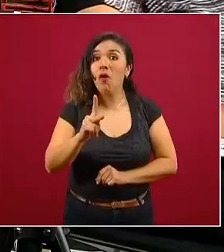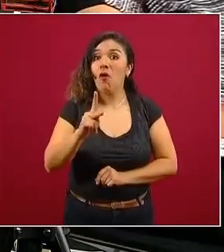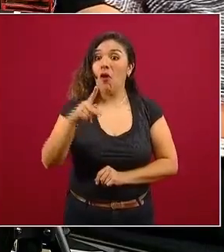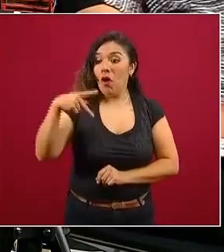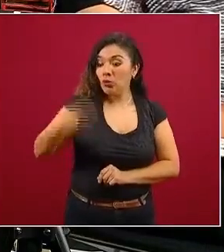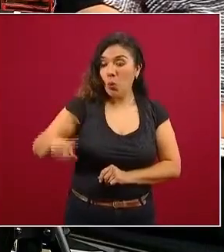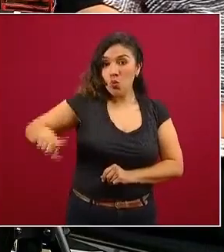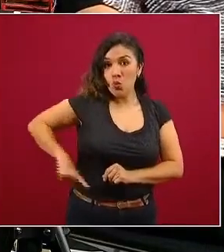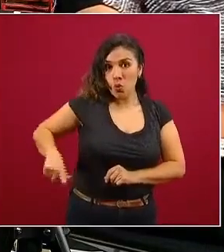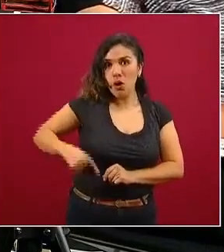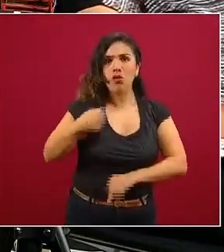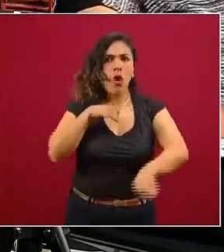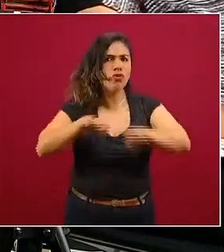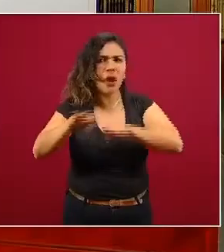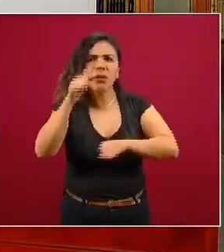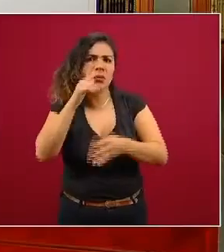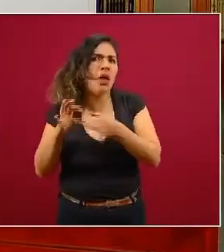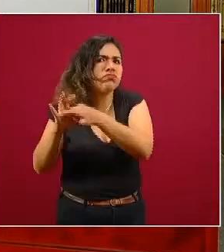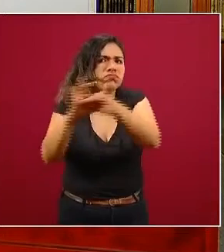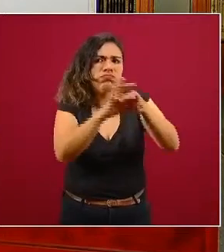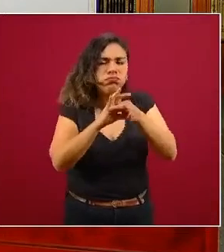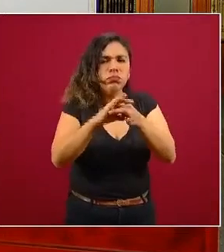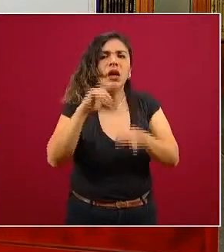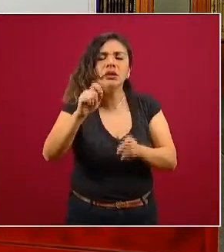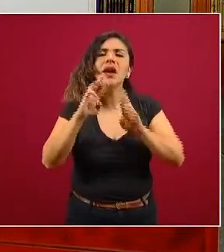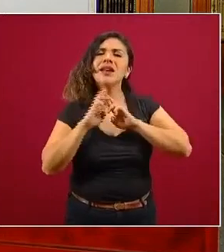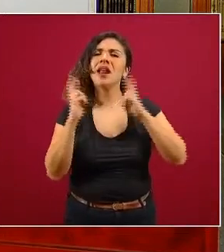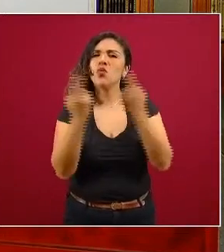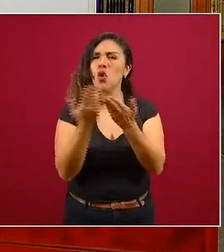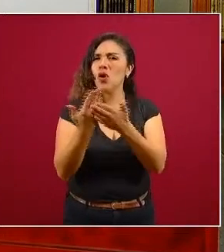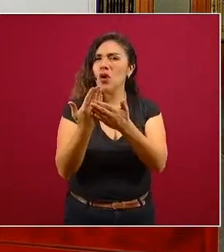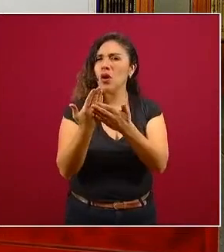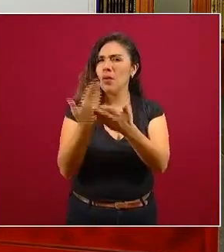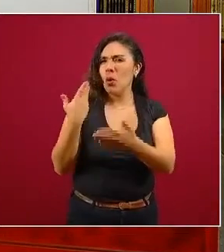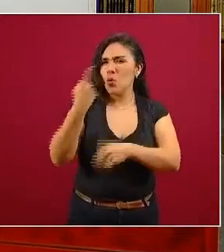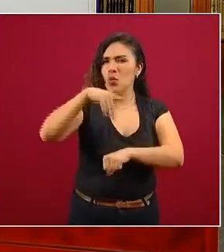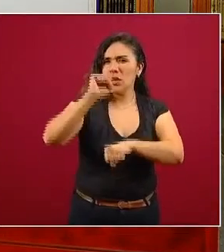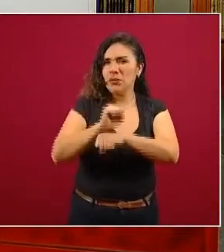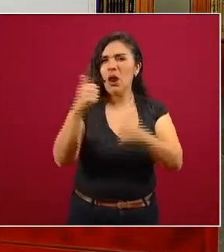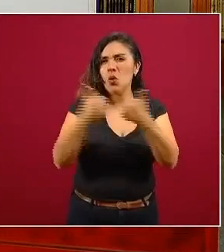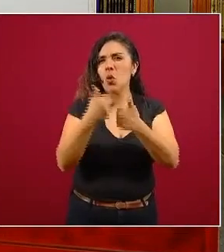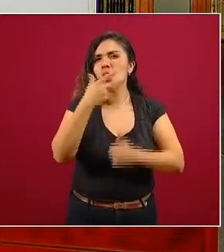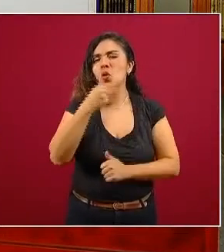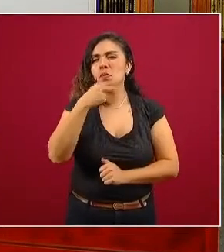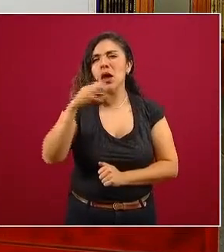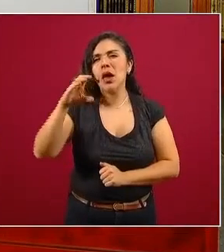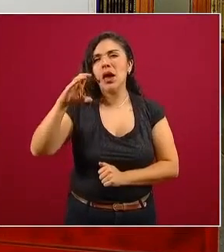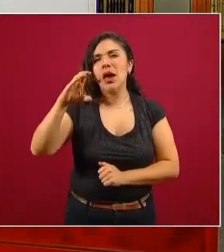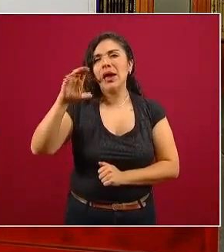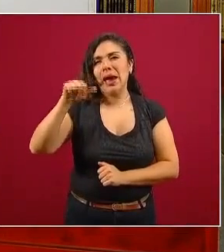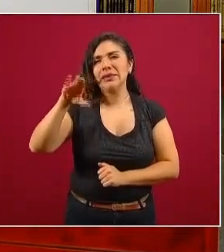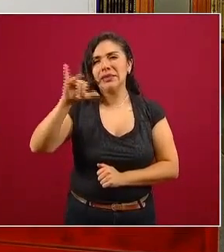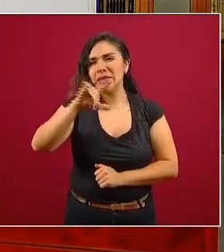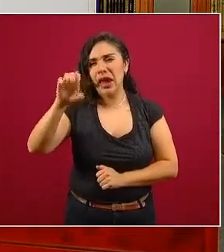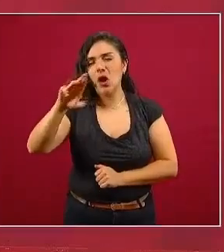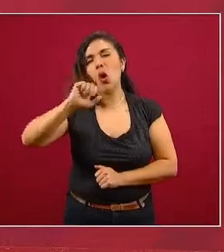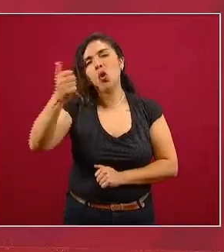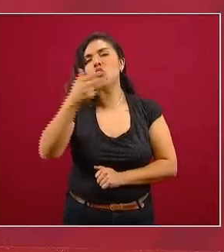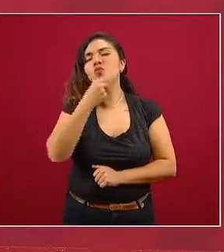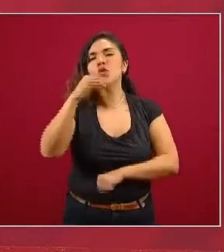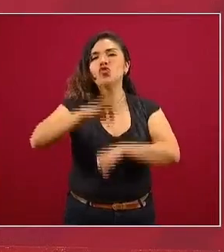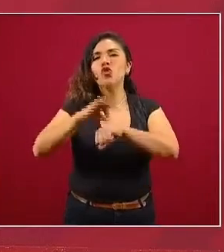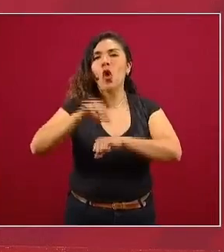interior del gobierno trabajamos colaborativamente. Hablamos de una reunión que tuvimos la semana pasada con el canciller, la subsecretaria y el doctor